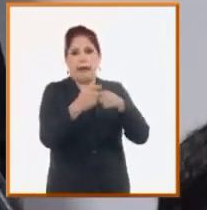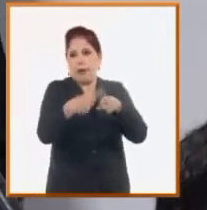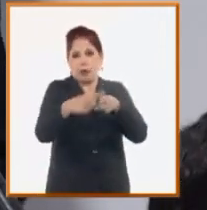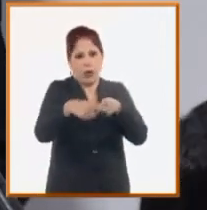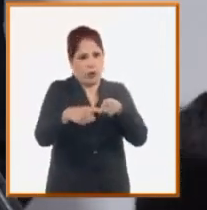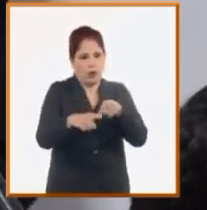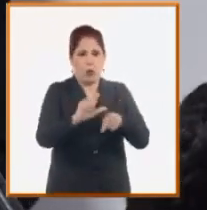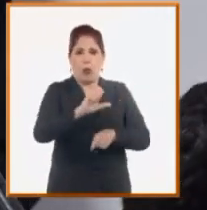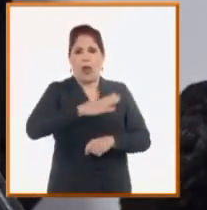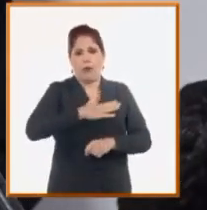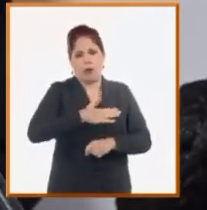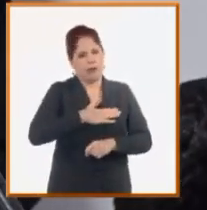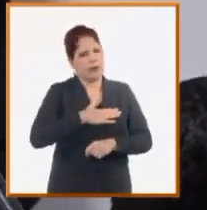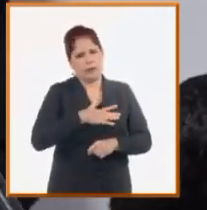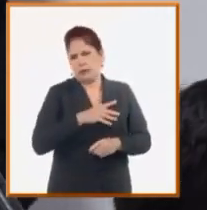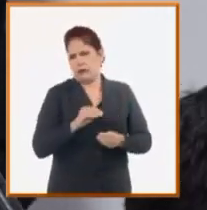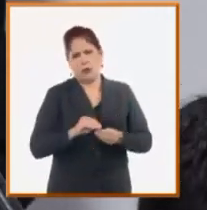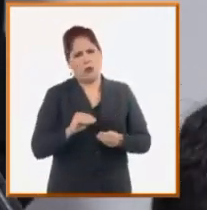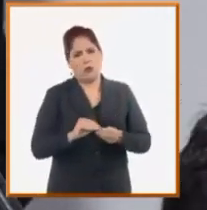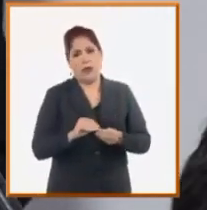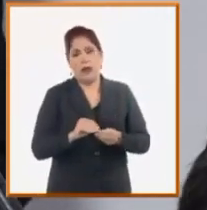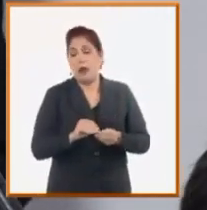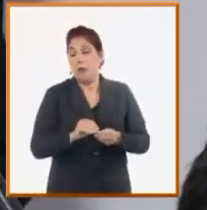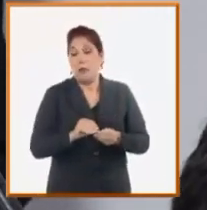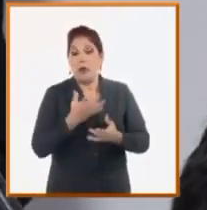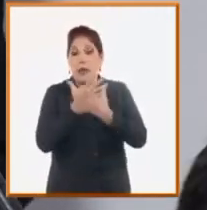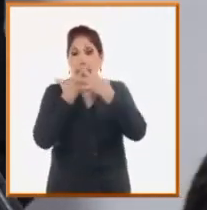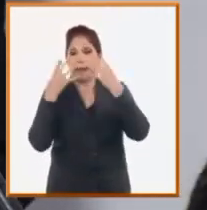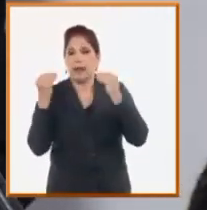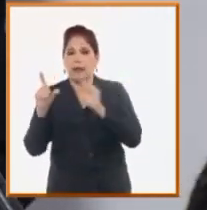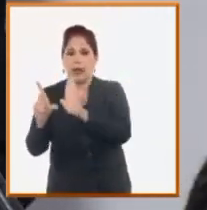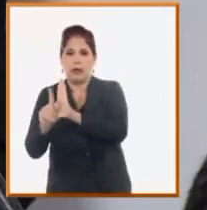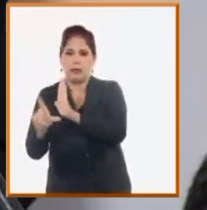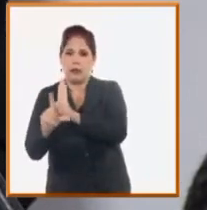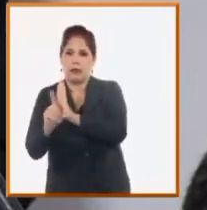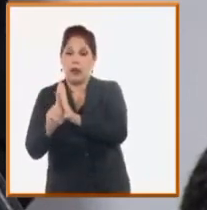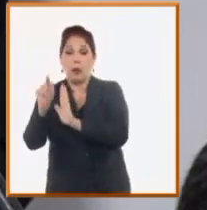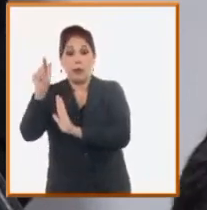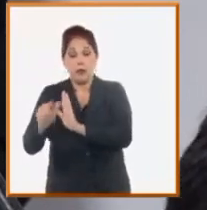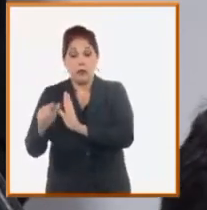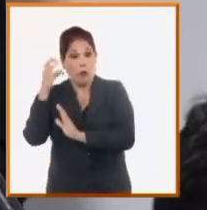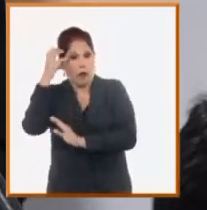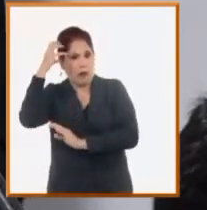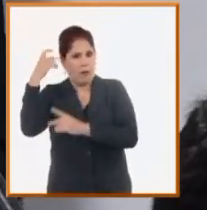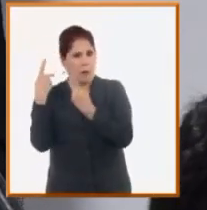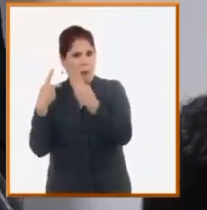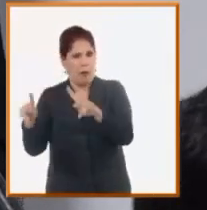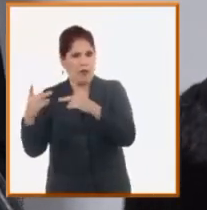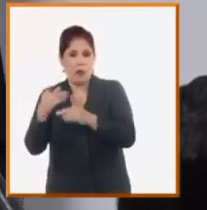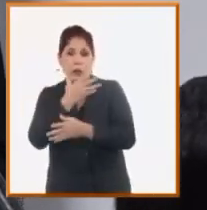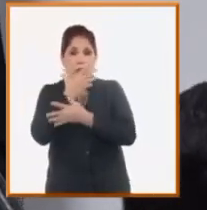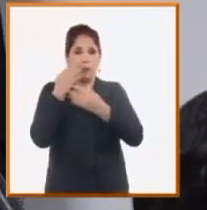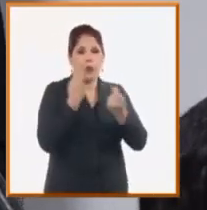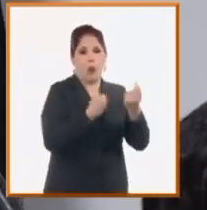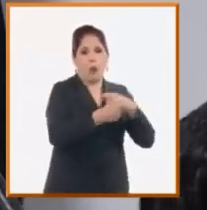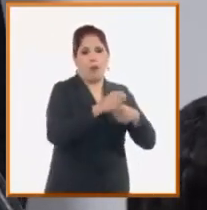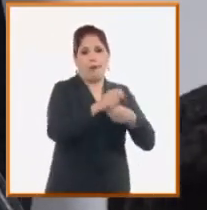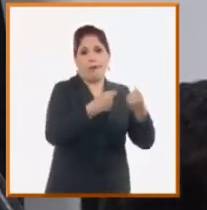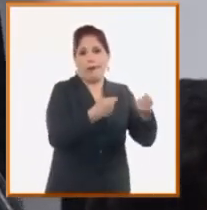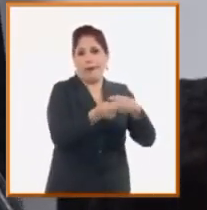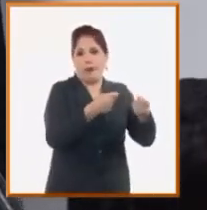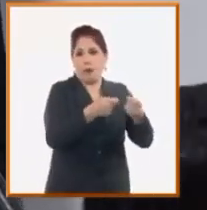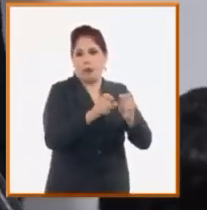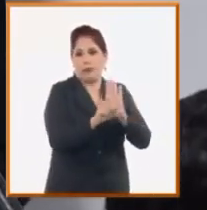sabemos los diputados que es objeto de preocupación y análisis por el gobierno. En las entrevistas, en